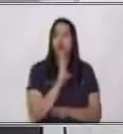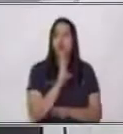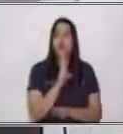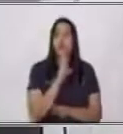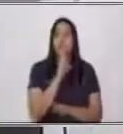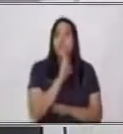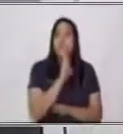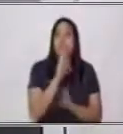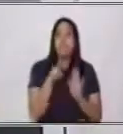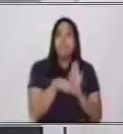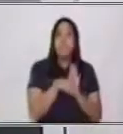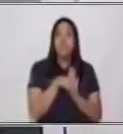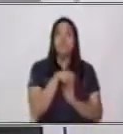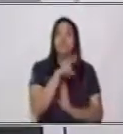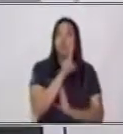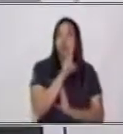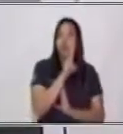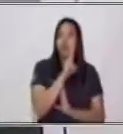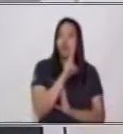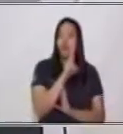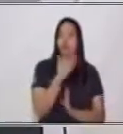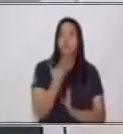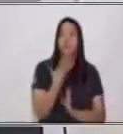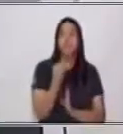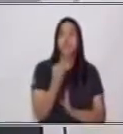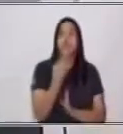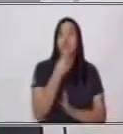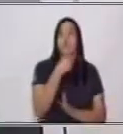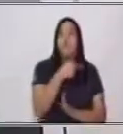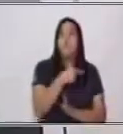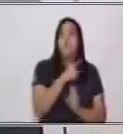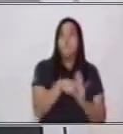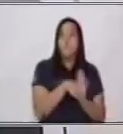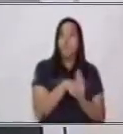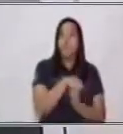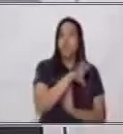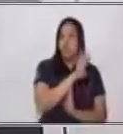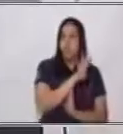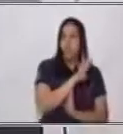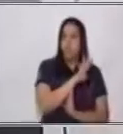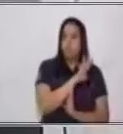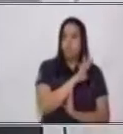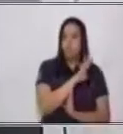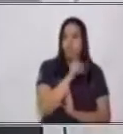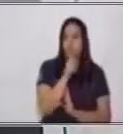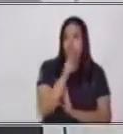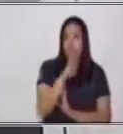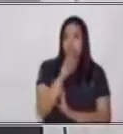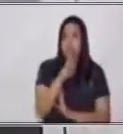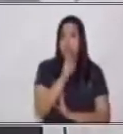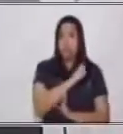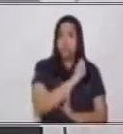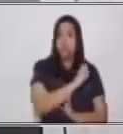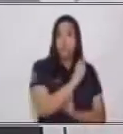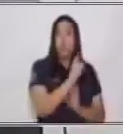es la forma que tenemos que tener. Si vemos, primero vamos a formar el 1, ya lo hicimos. Ahora los ceros de